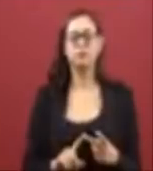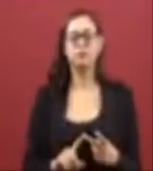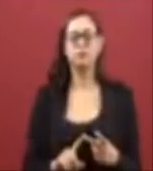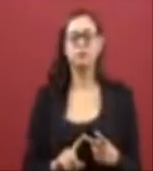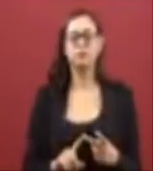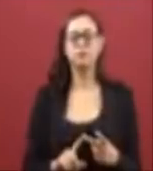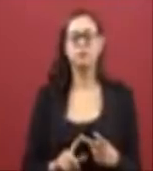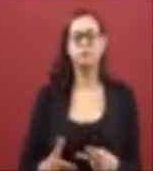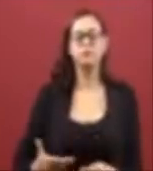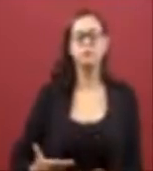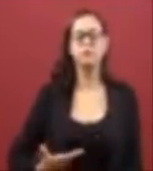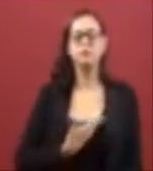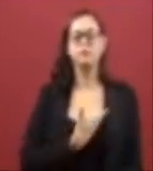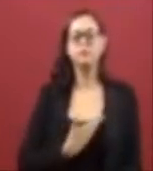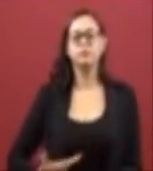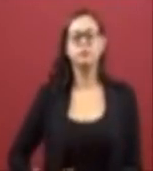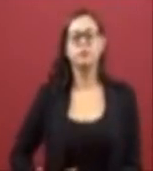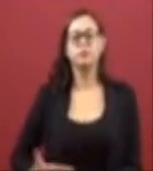presidente